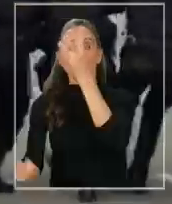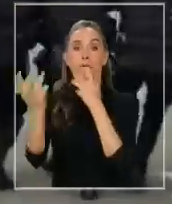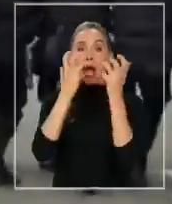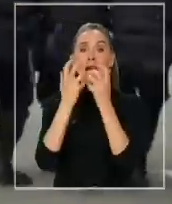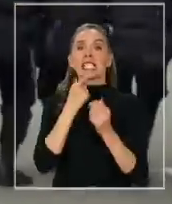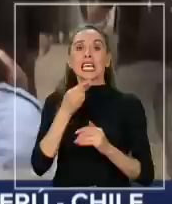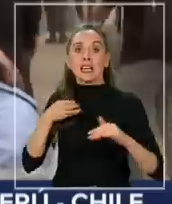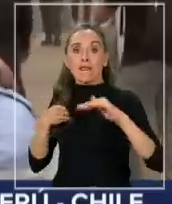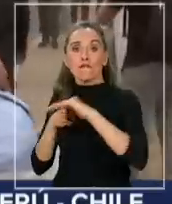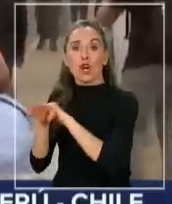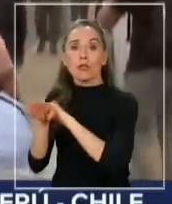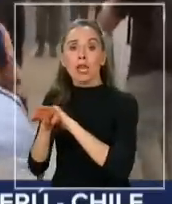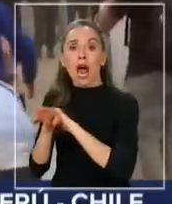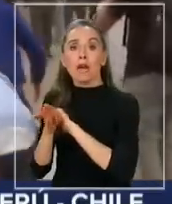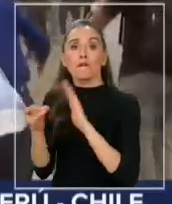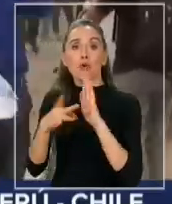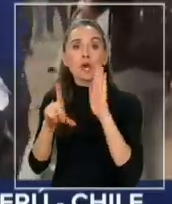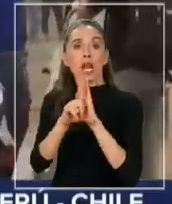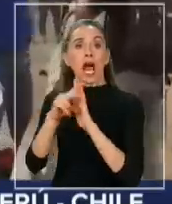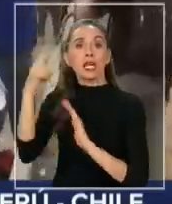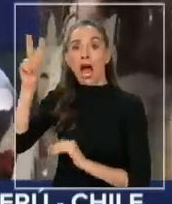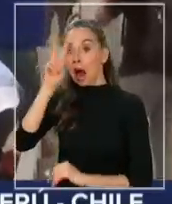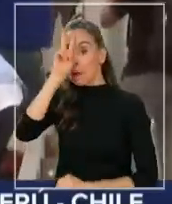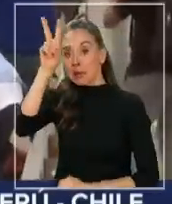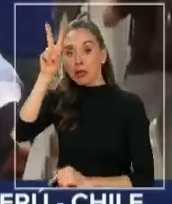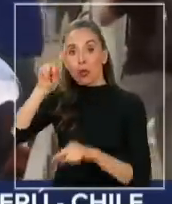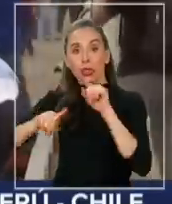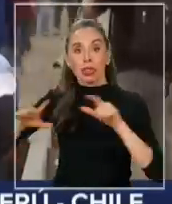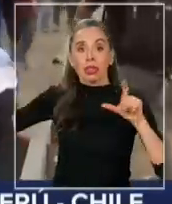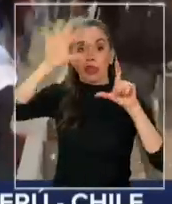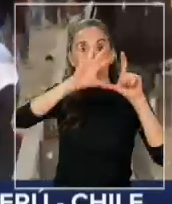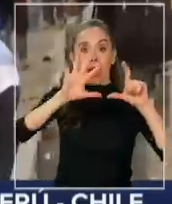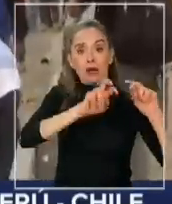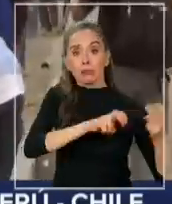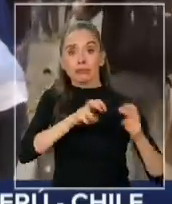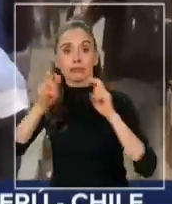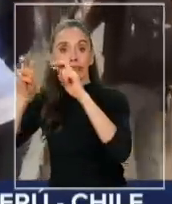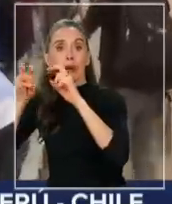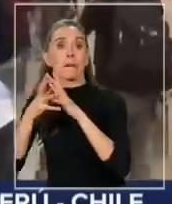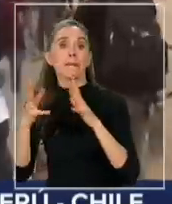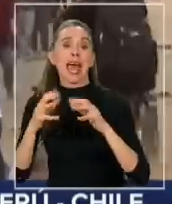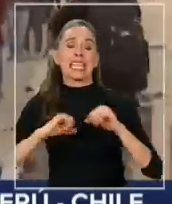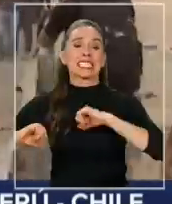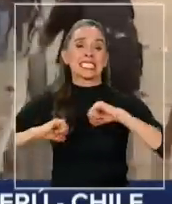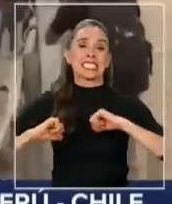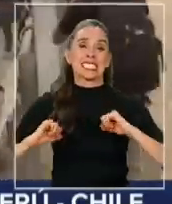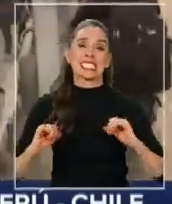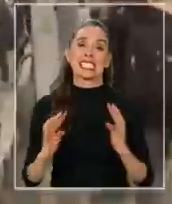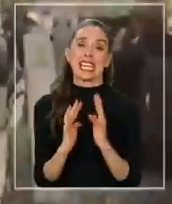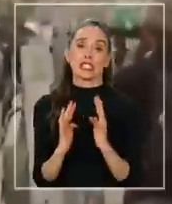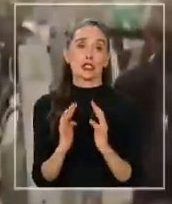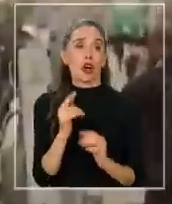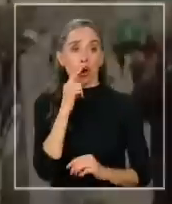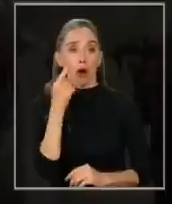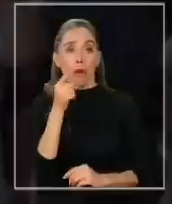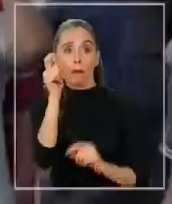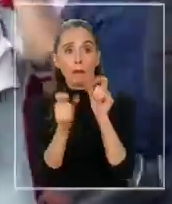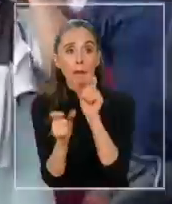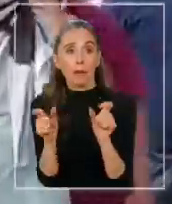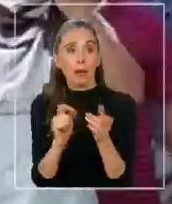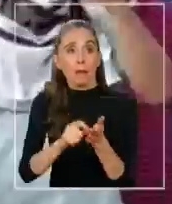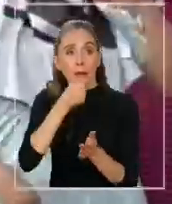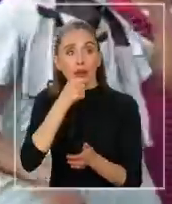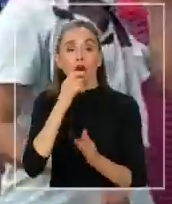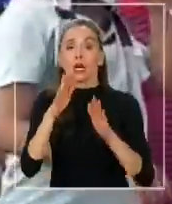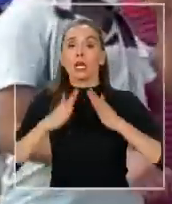ingresar ilegalmente a su territorio, elevando aún más la tensión en la zona. Una persona que ha perdido el conocimiento, al parecer. Tenemos